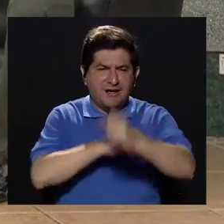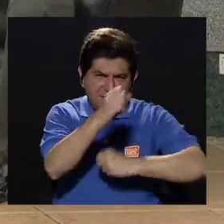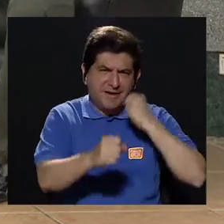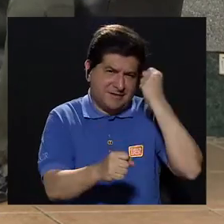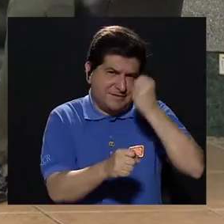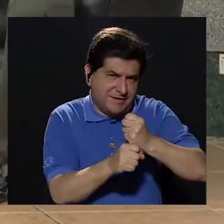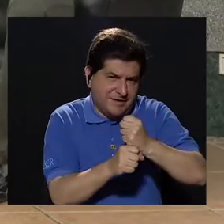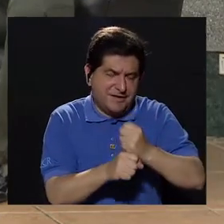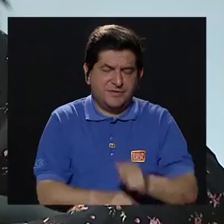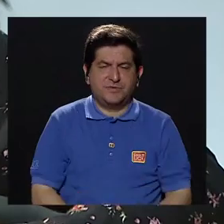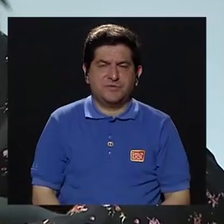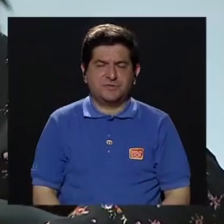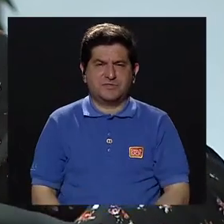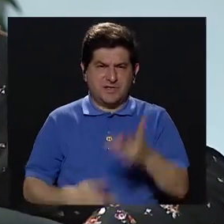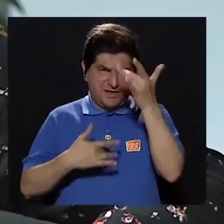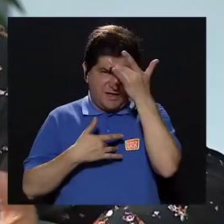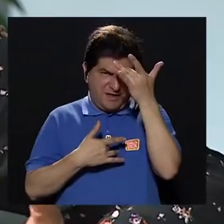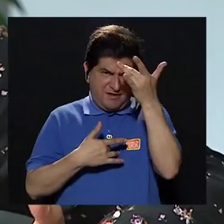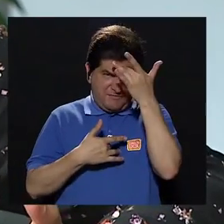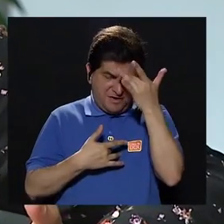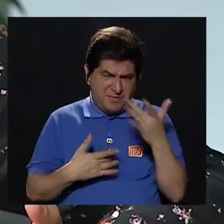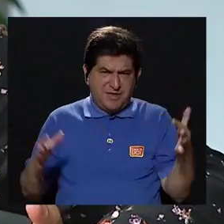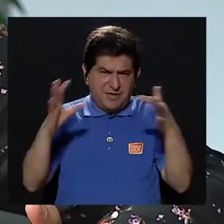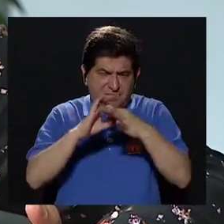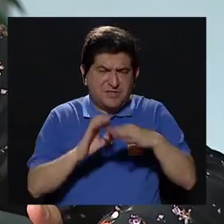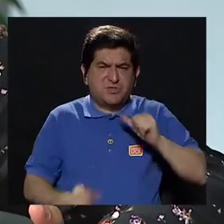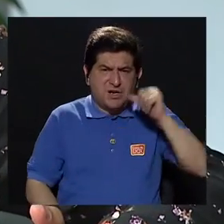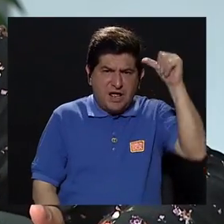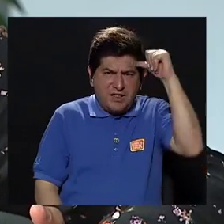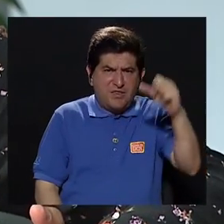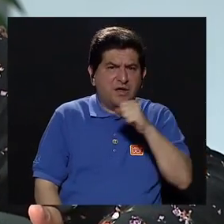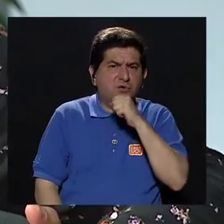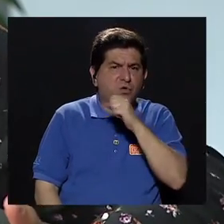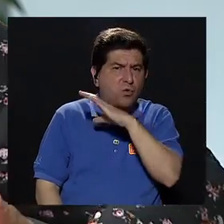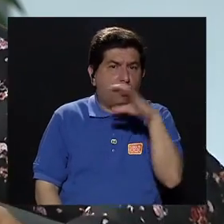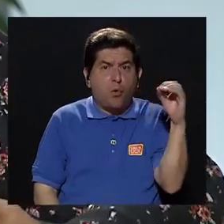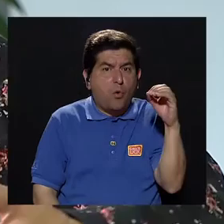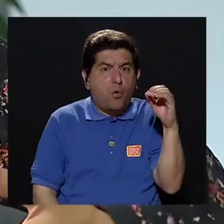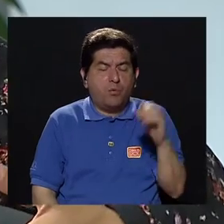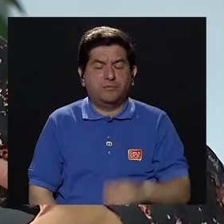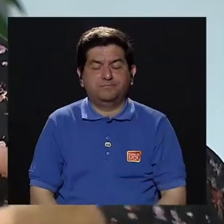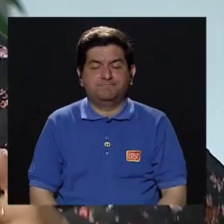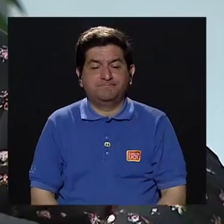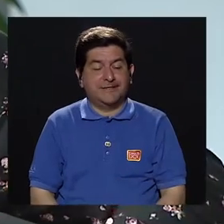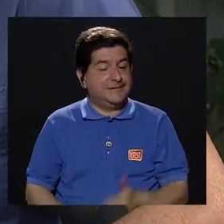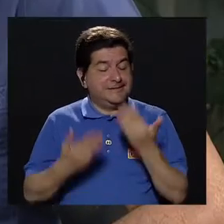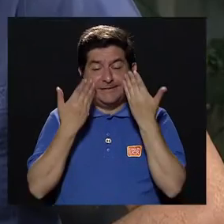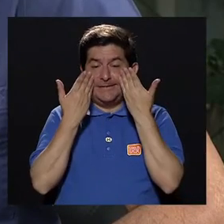edad. ¿Este es como una enfermedad que se relaciona con el adulto mayor o cada vez?